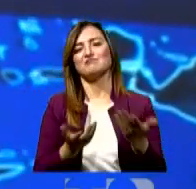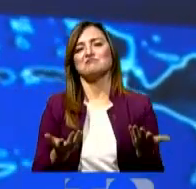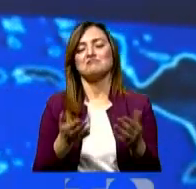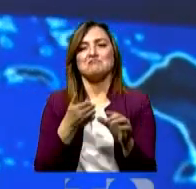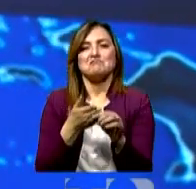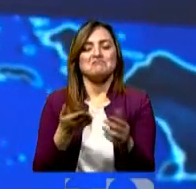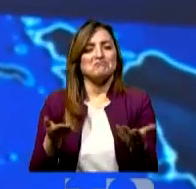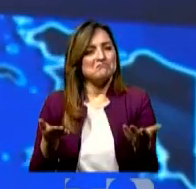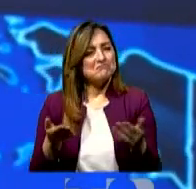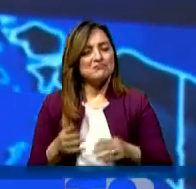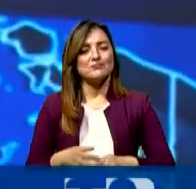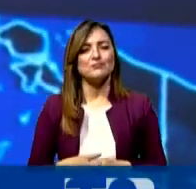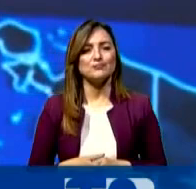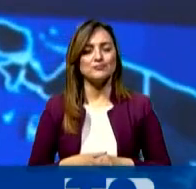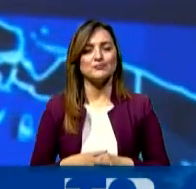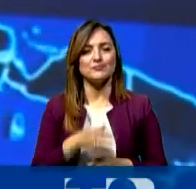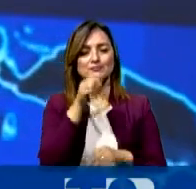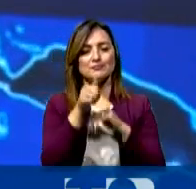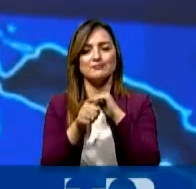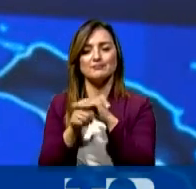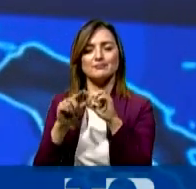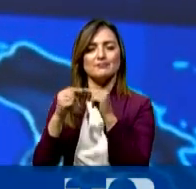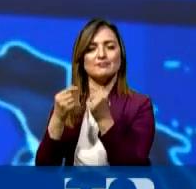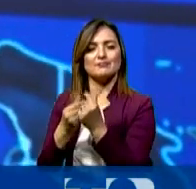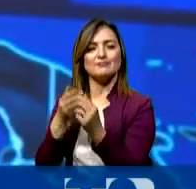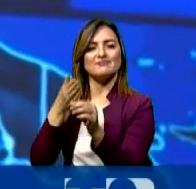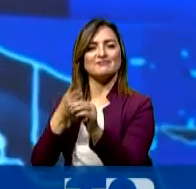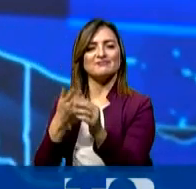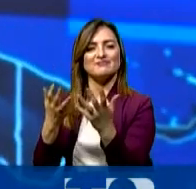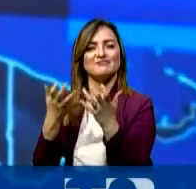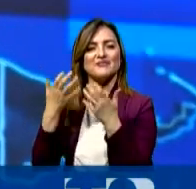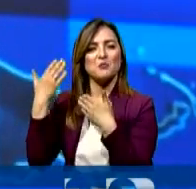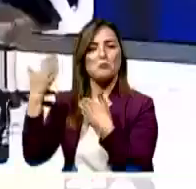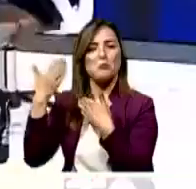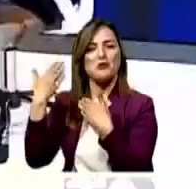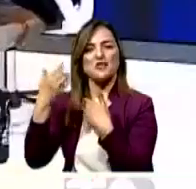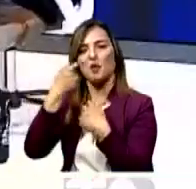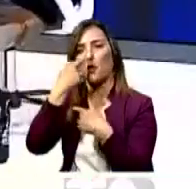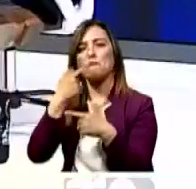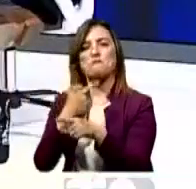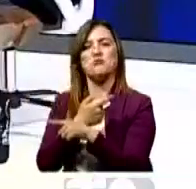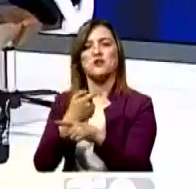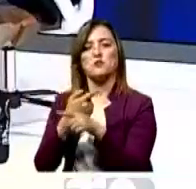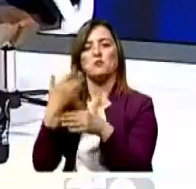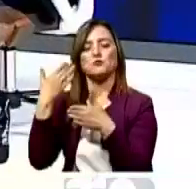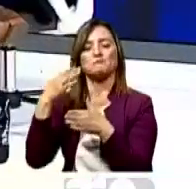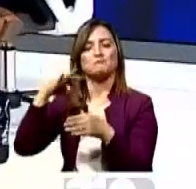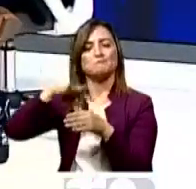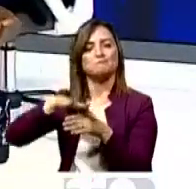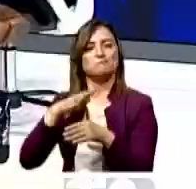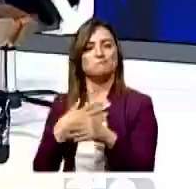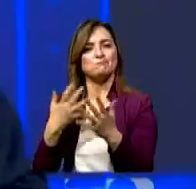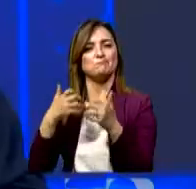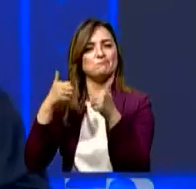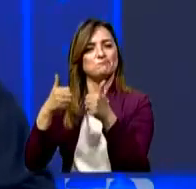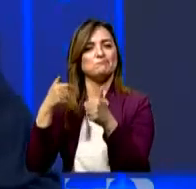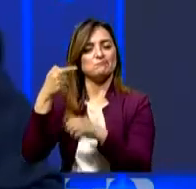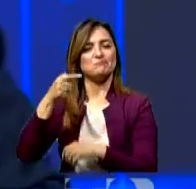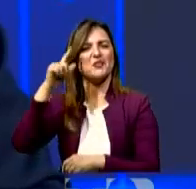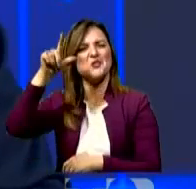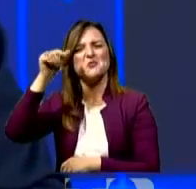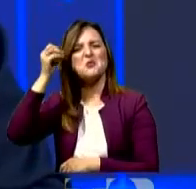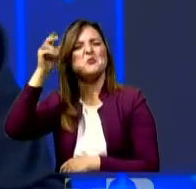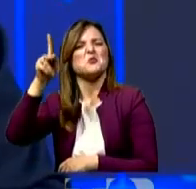objetivo para encubrir estos objetivos electorales y políticos porque porque el gobierno opina sobre este tema si no le